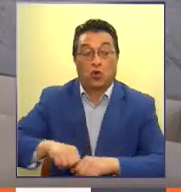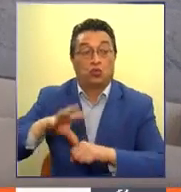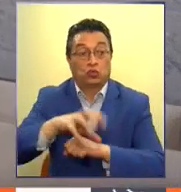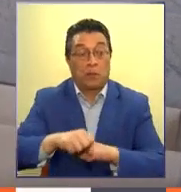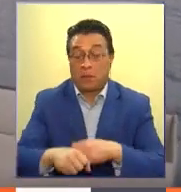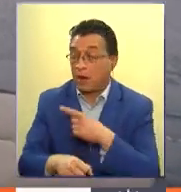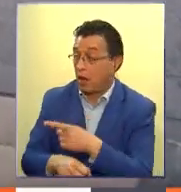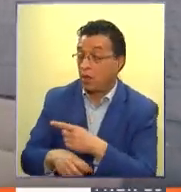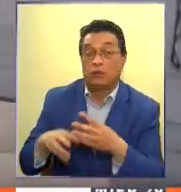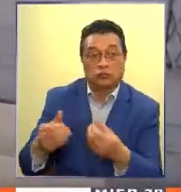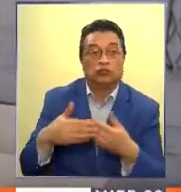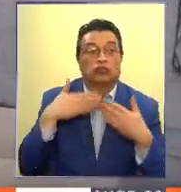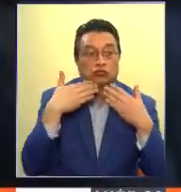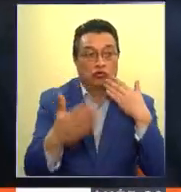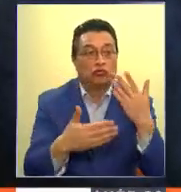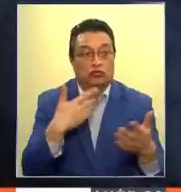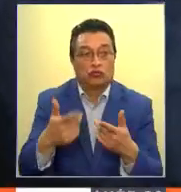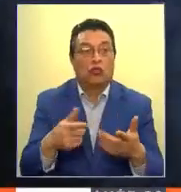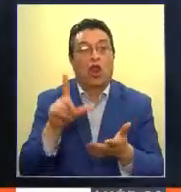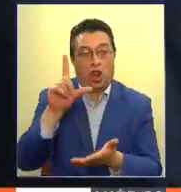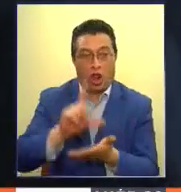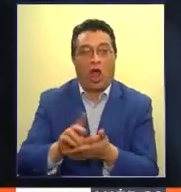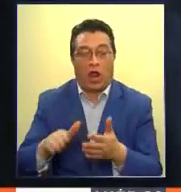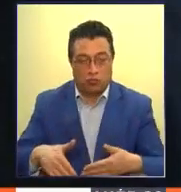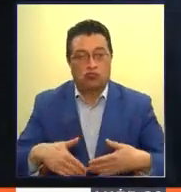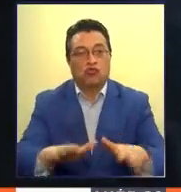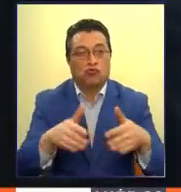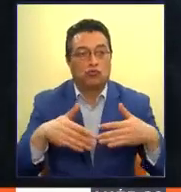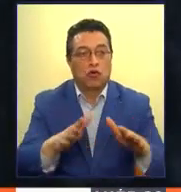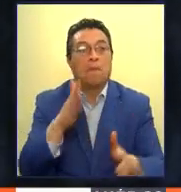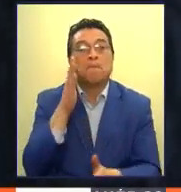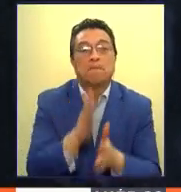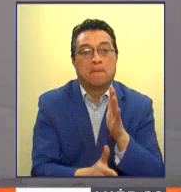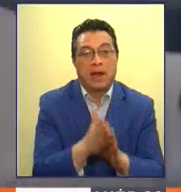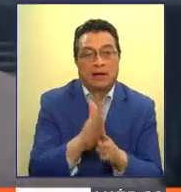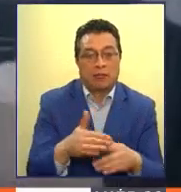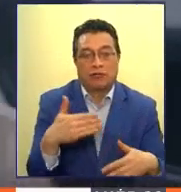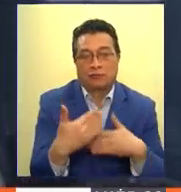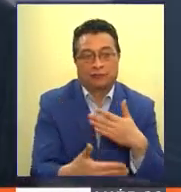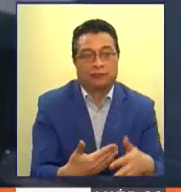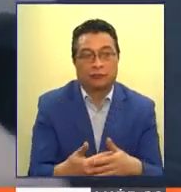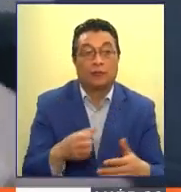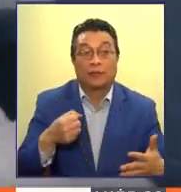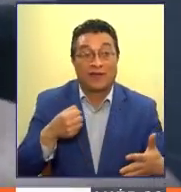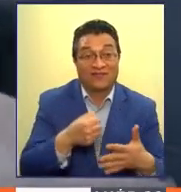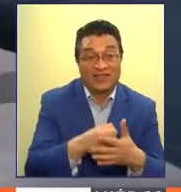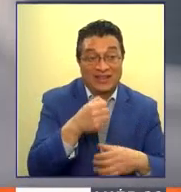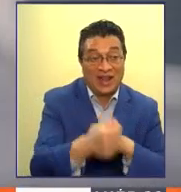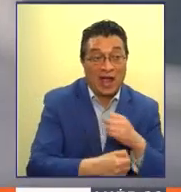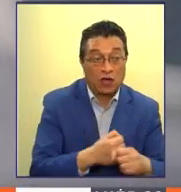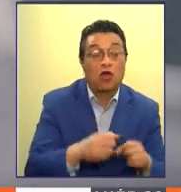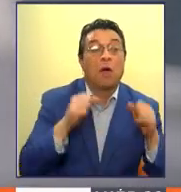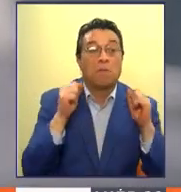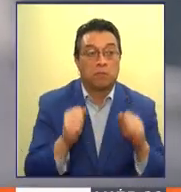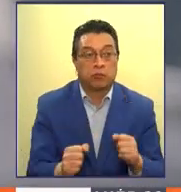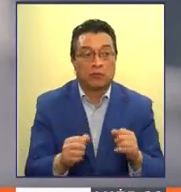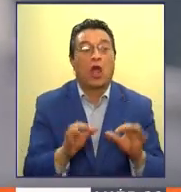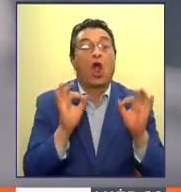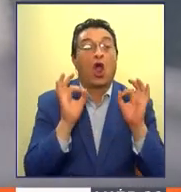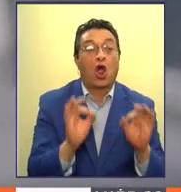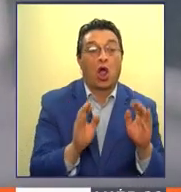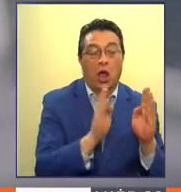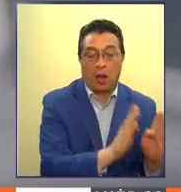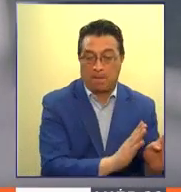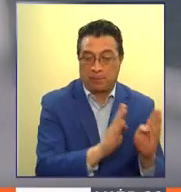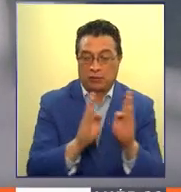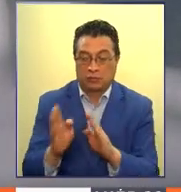este realizan la donación desde sus locales para hacer más rápido el proceso. Que a fin de año podamos completar, además